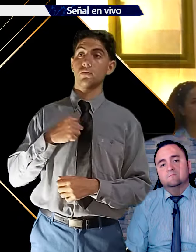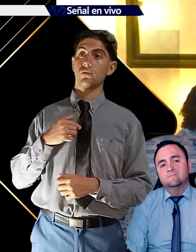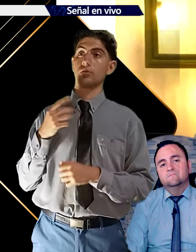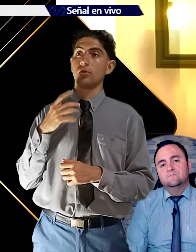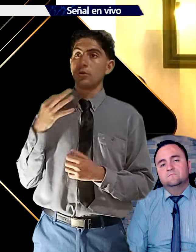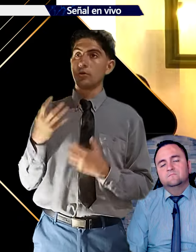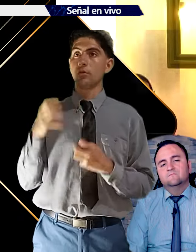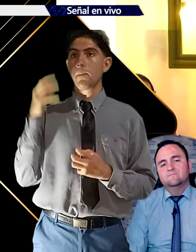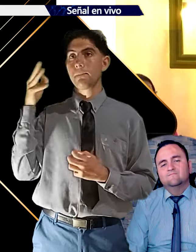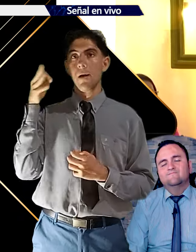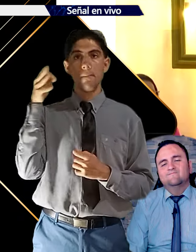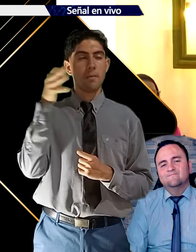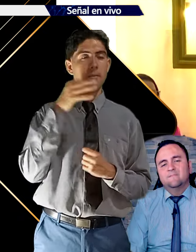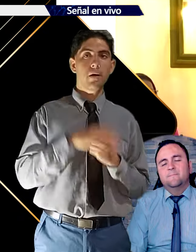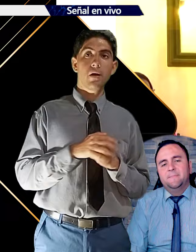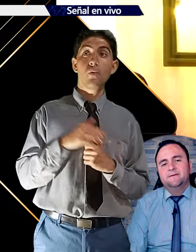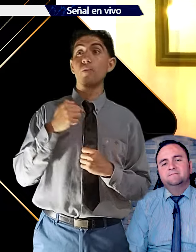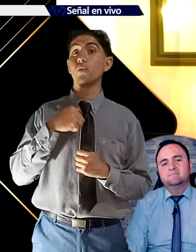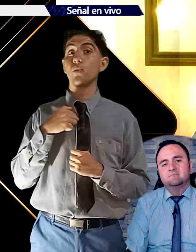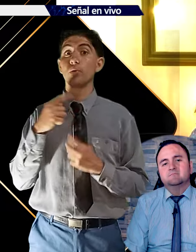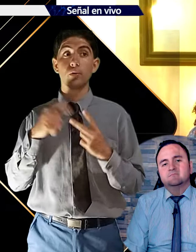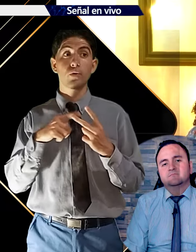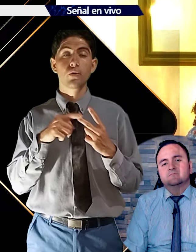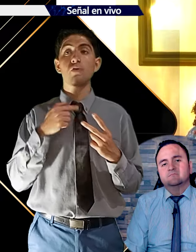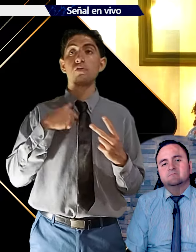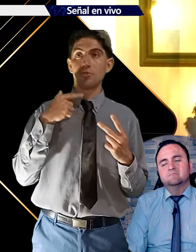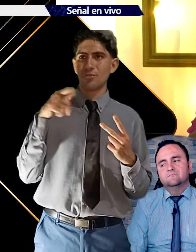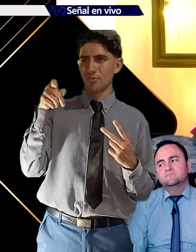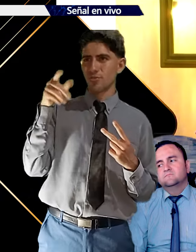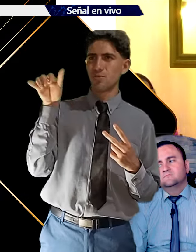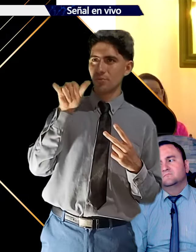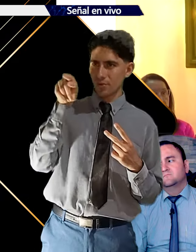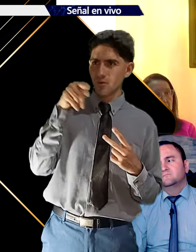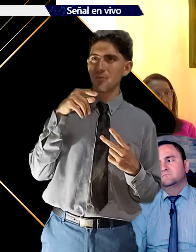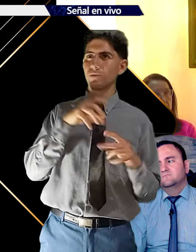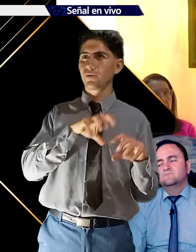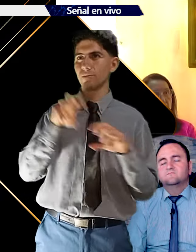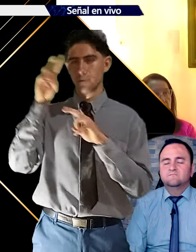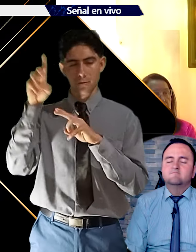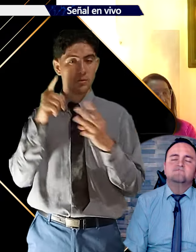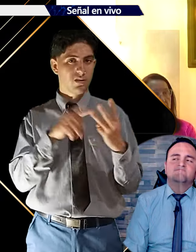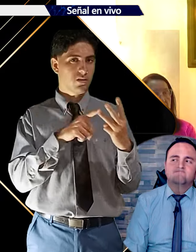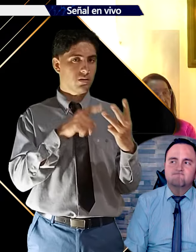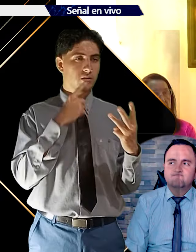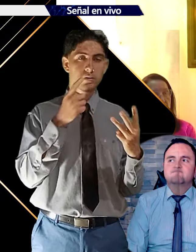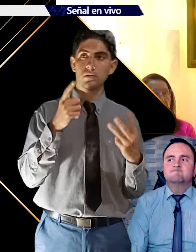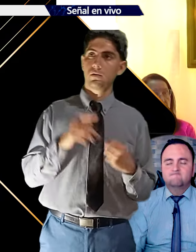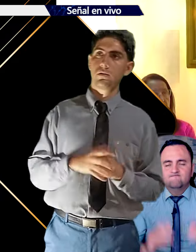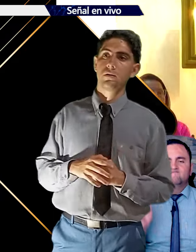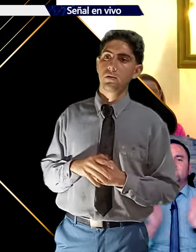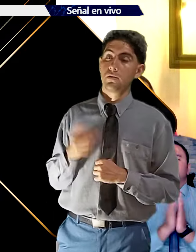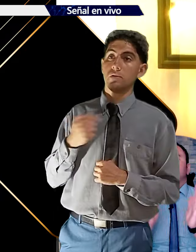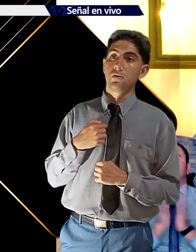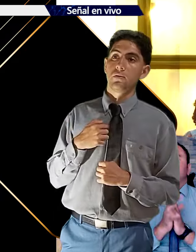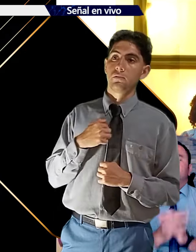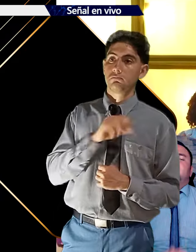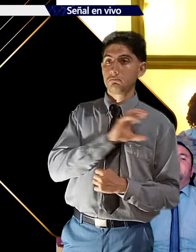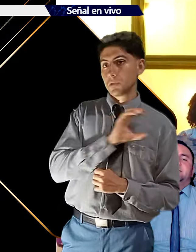cuando grandes? Bueno, sí, aparte de estudiar algo, prepararse. Mi hijo decía, yo quiero predicar, yo quiero ser a Dios. Mi otra hija decía, uy, yo quiero, sí, mami, como